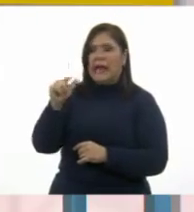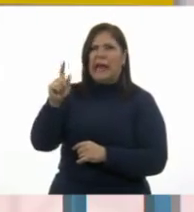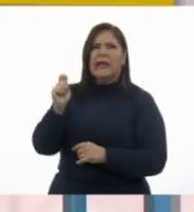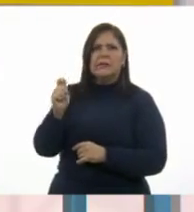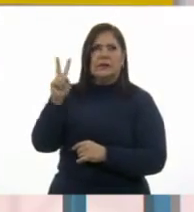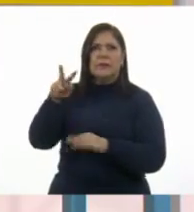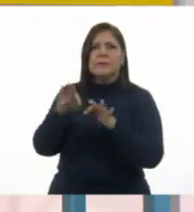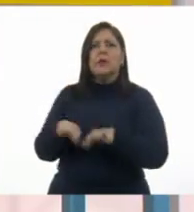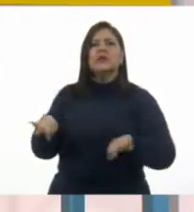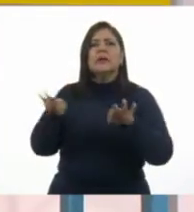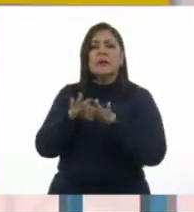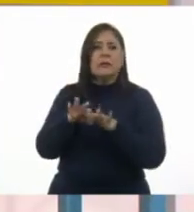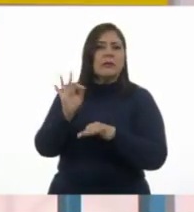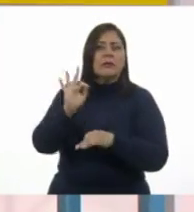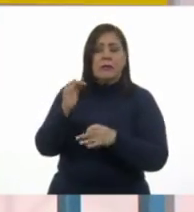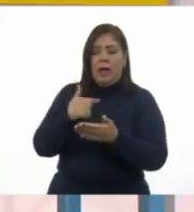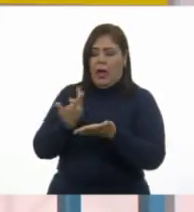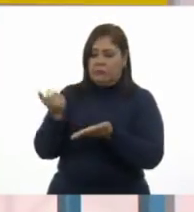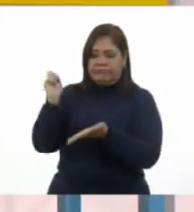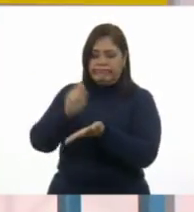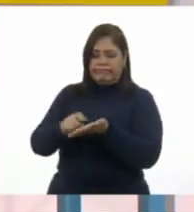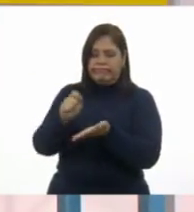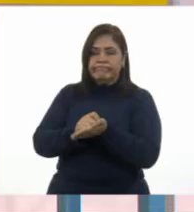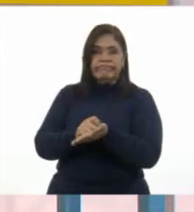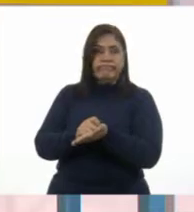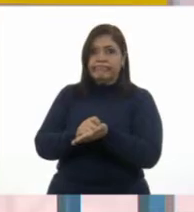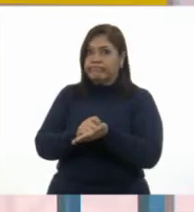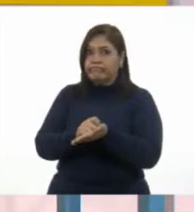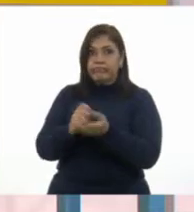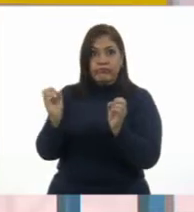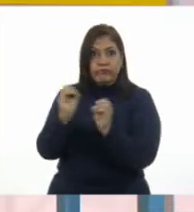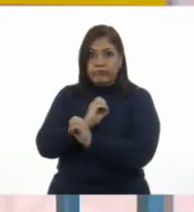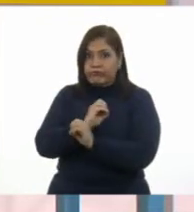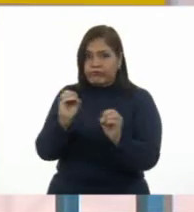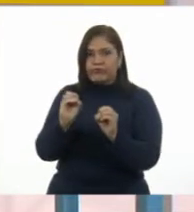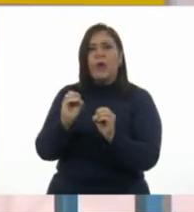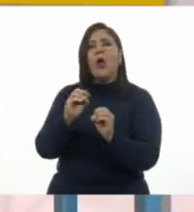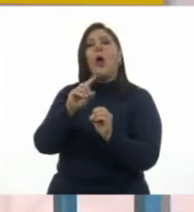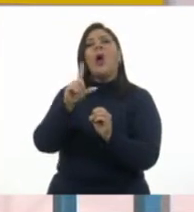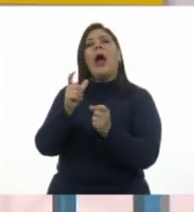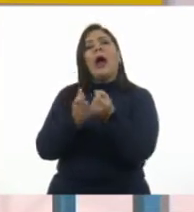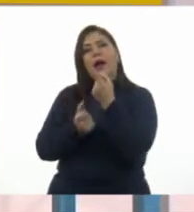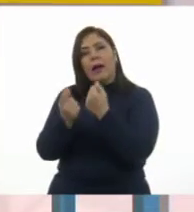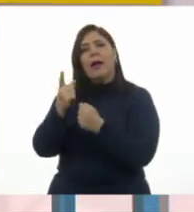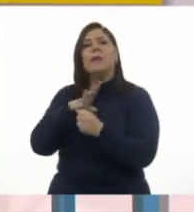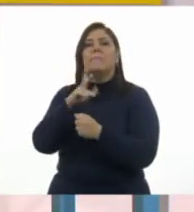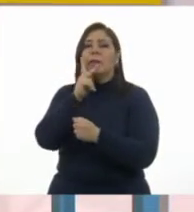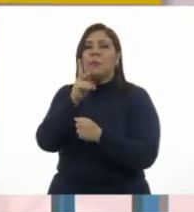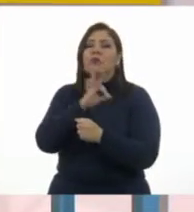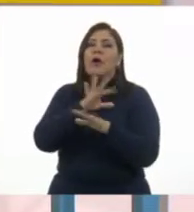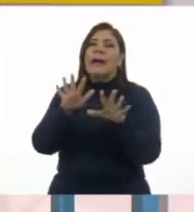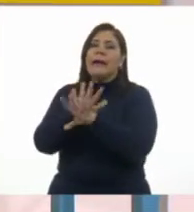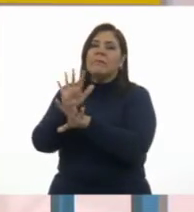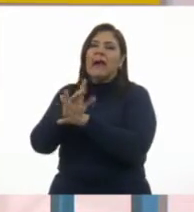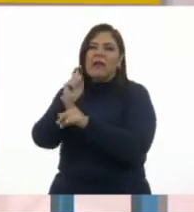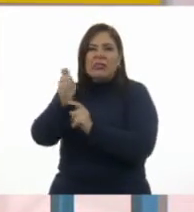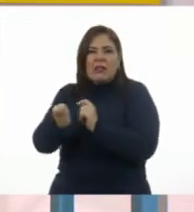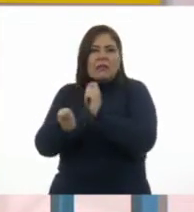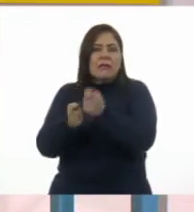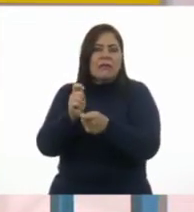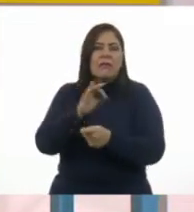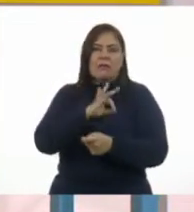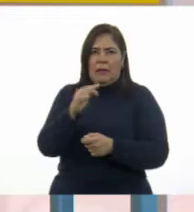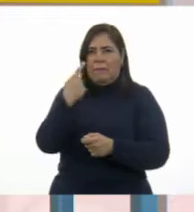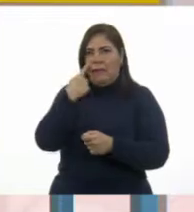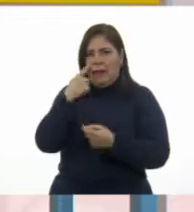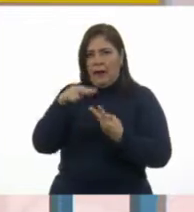nosotros, porque cuando no la escribimos correctamente, uh-huh, las palabras, algunas cambian de significado. Con su